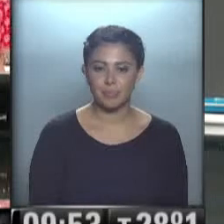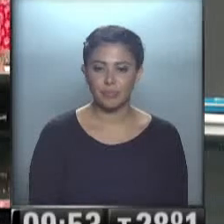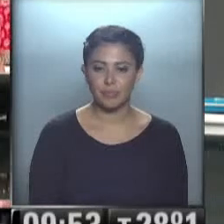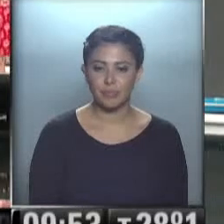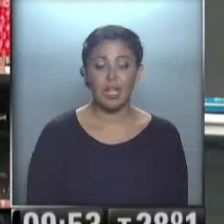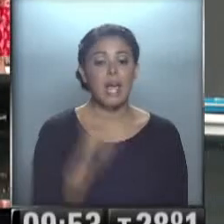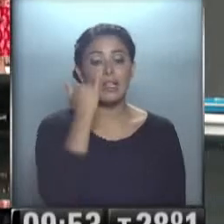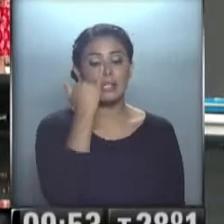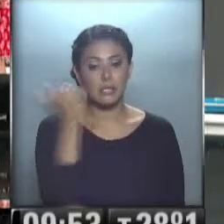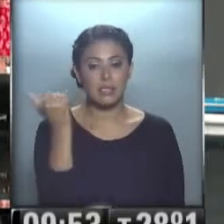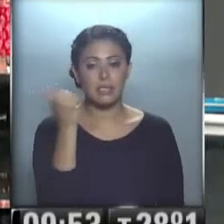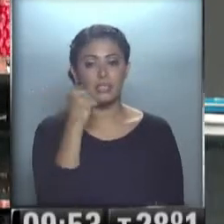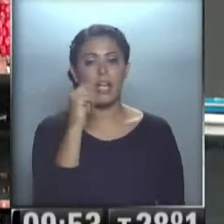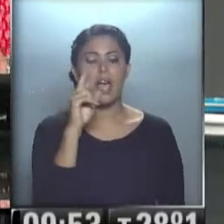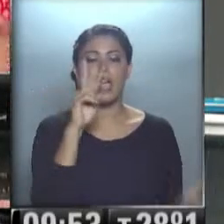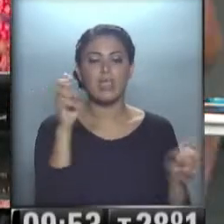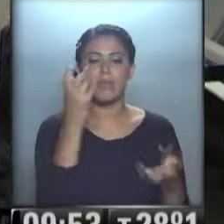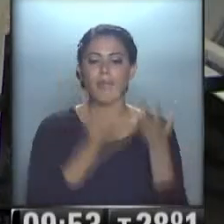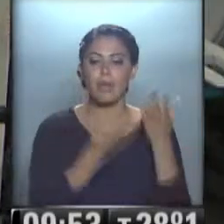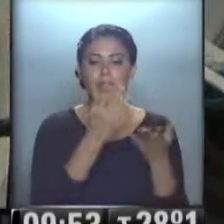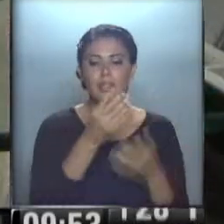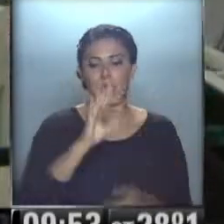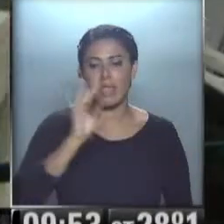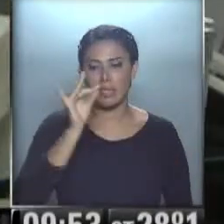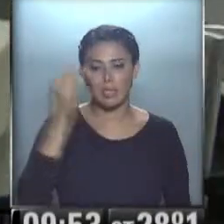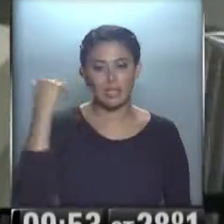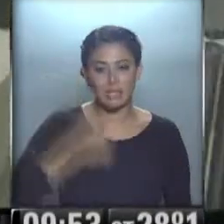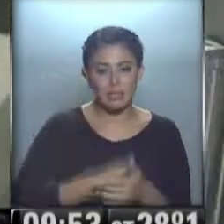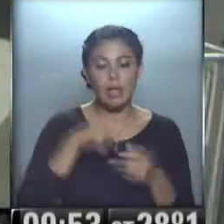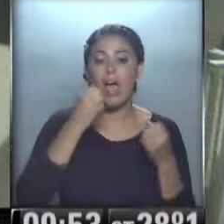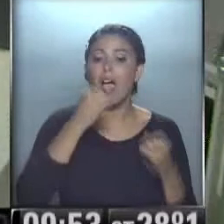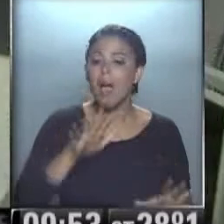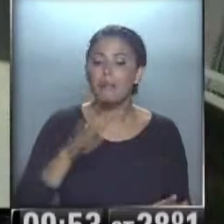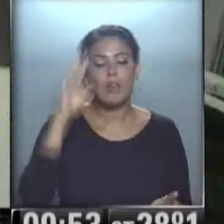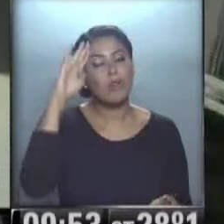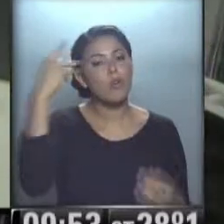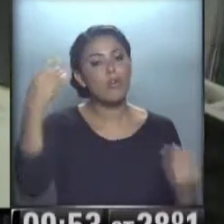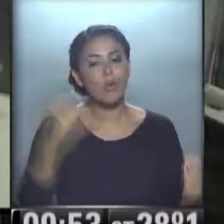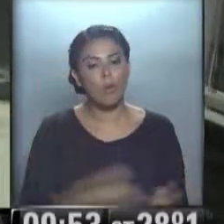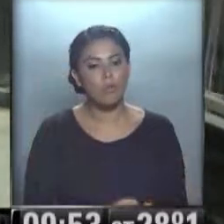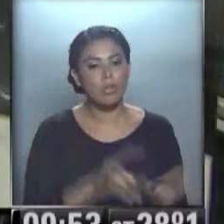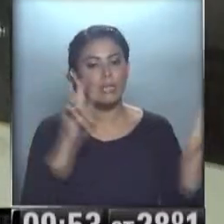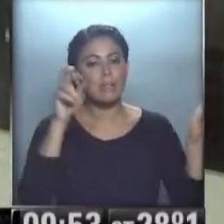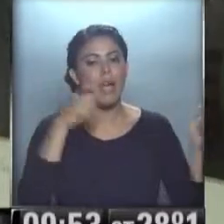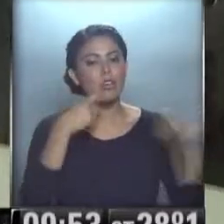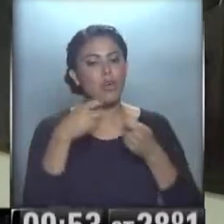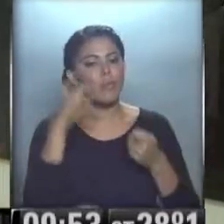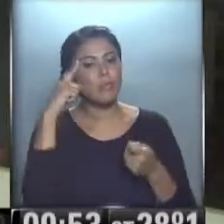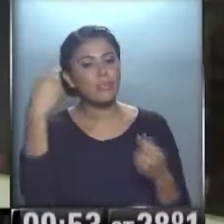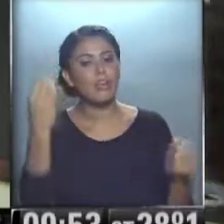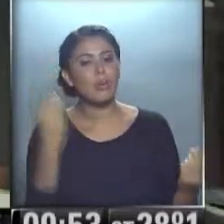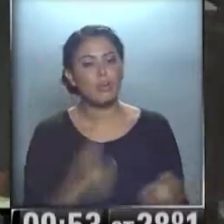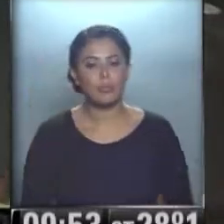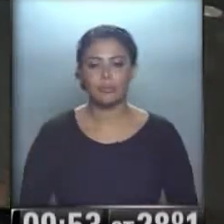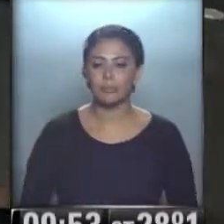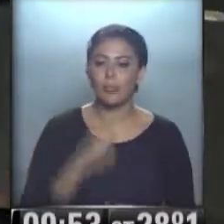y ya pasó el tema de balances o con fin de año ahora con el inicio el año en las proyecciones raúl en materia comercial que que se prevé y el banco